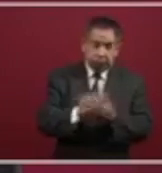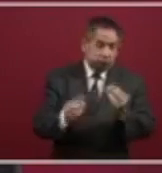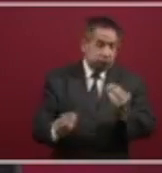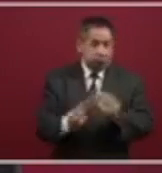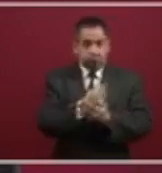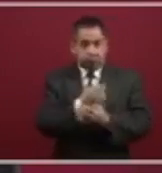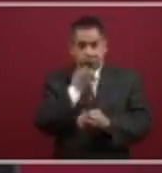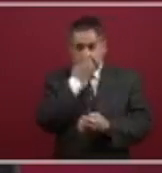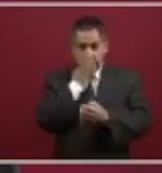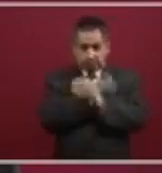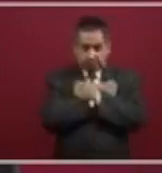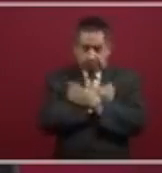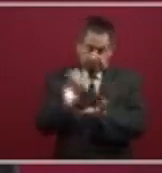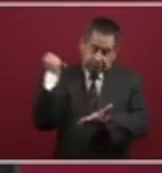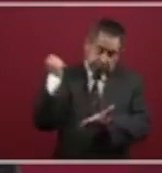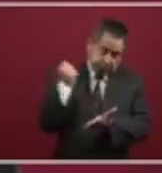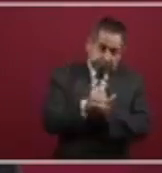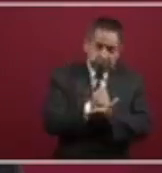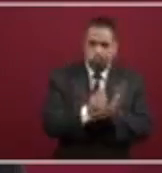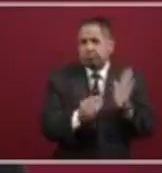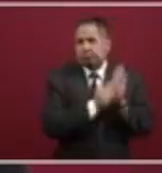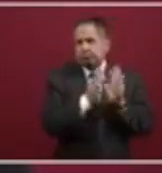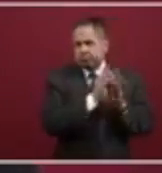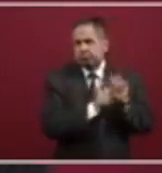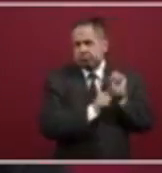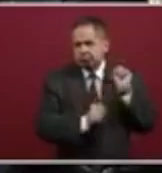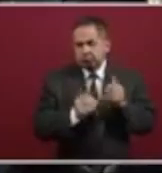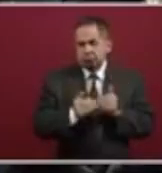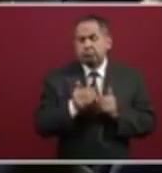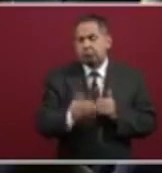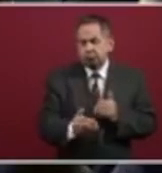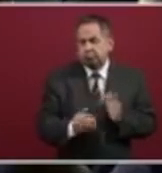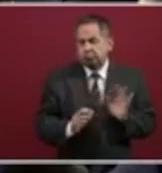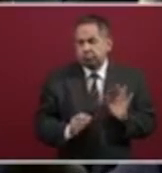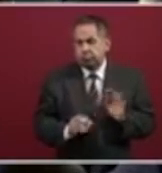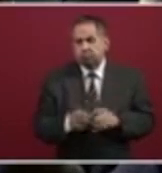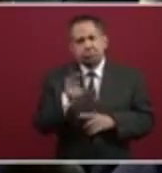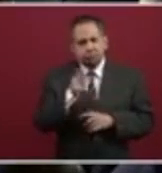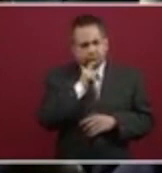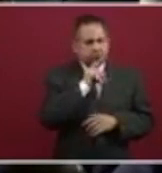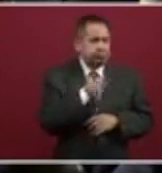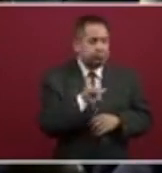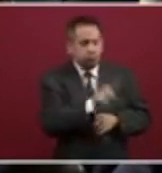esta reforma constitucional, pero al mismo tiempo también respetamos